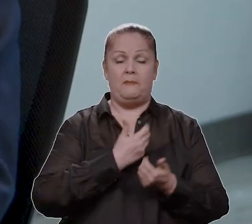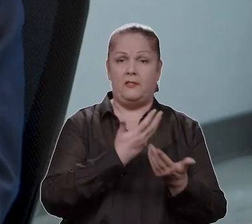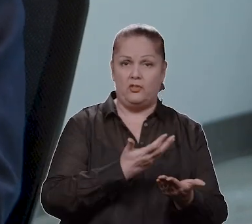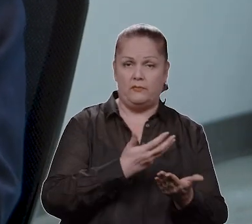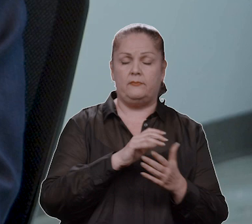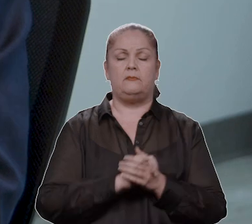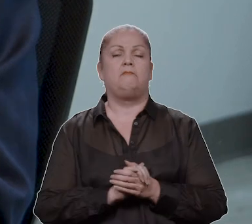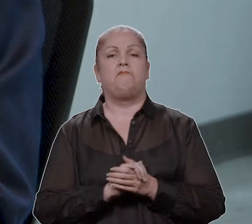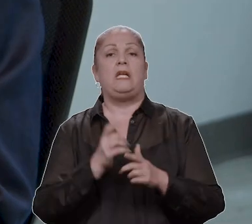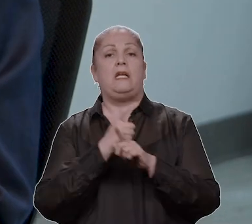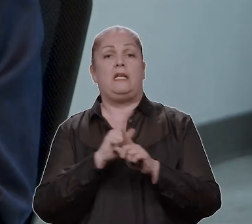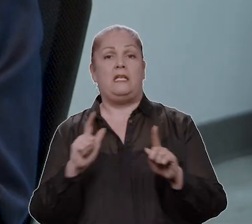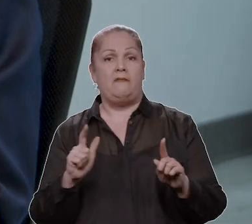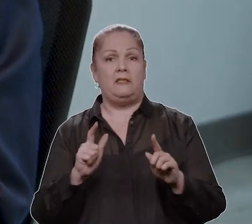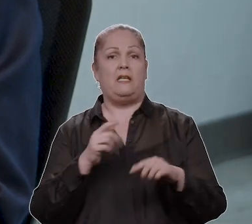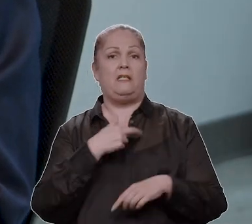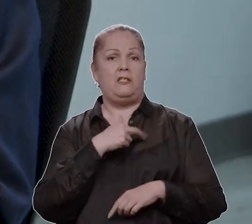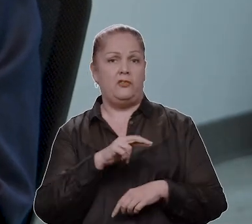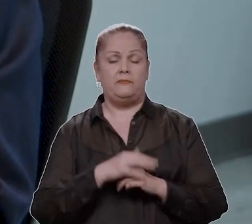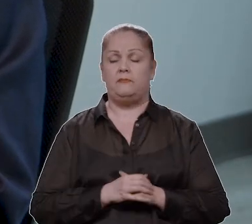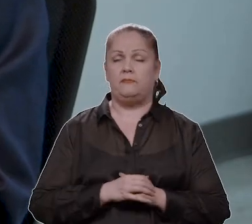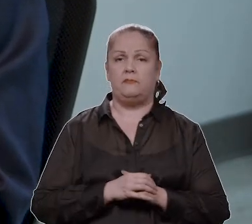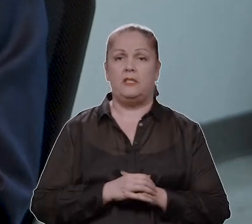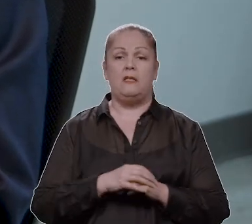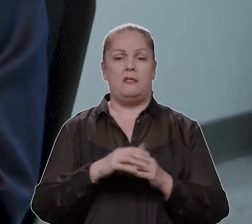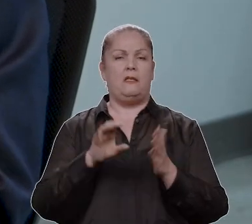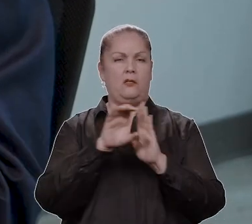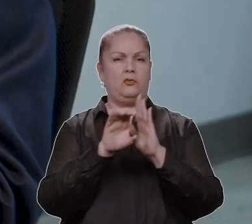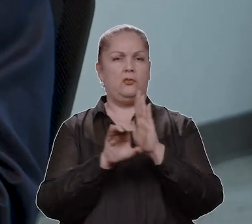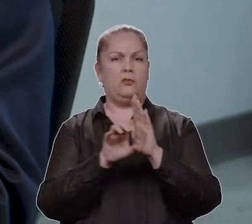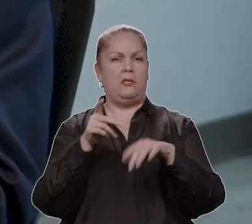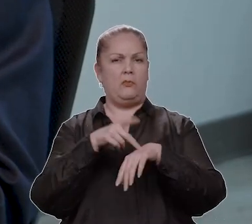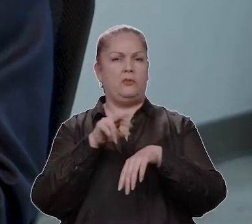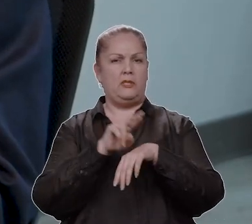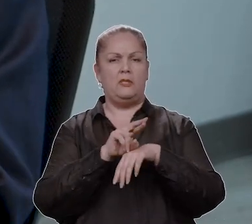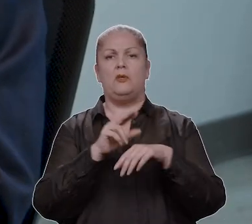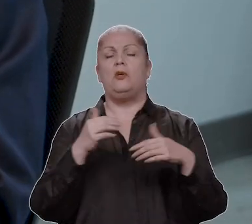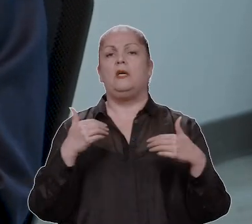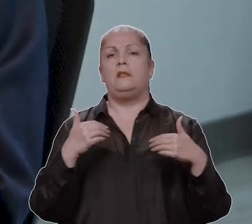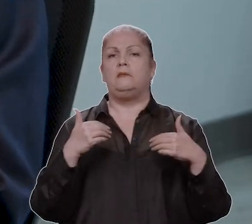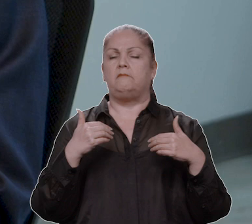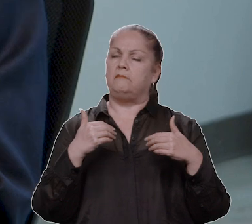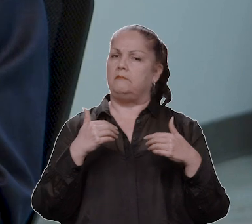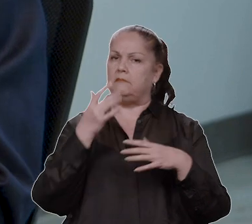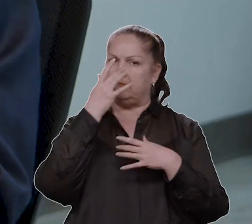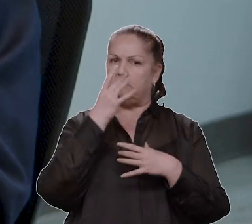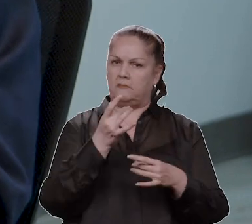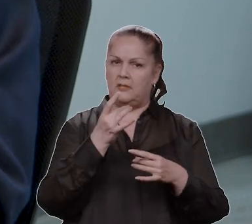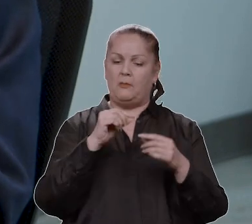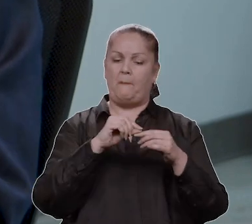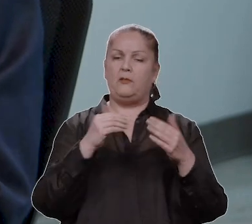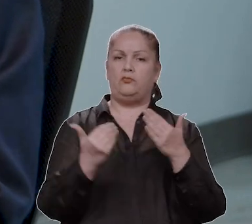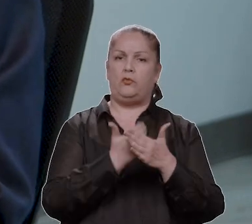libertad de expresión, la libertad de culto. La Constitución de Puerto Rico tiene pues una particularidad al ser más moderna